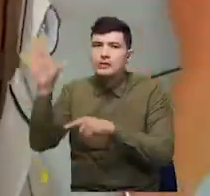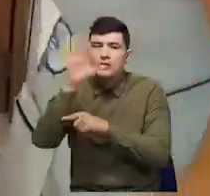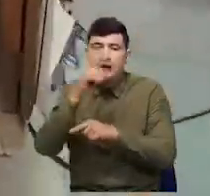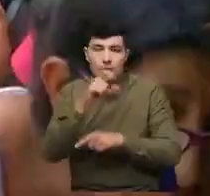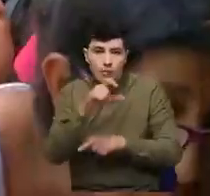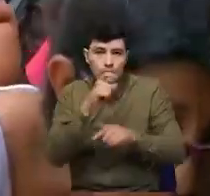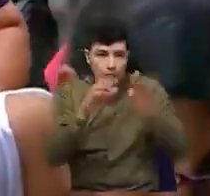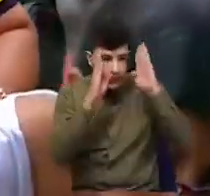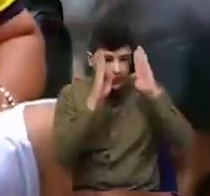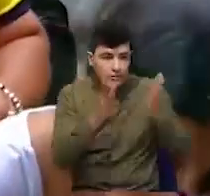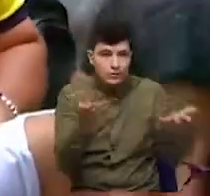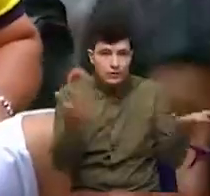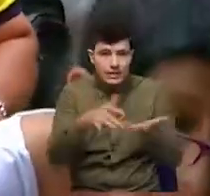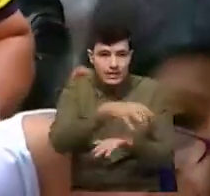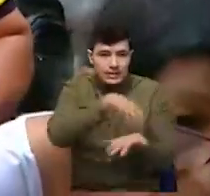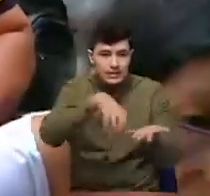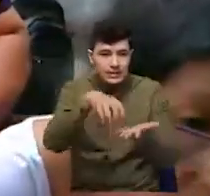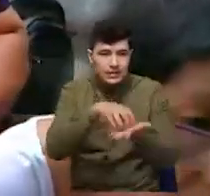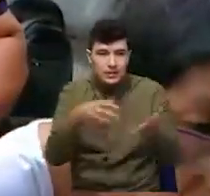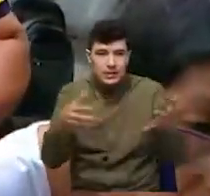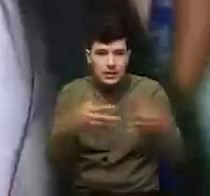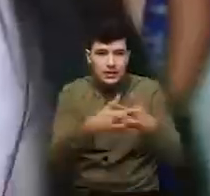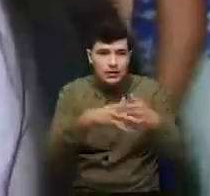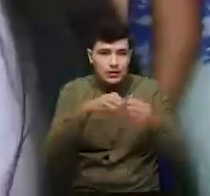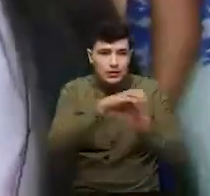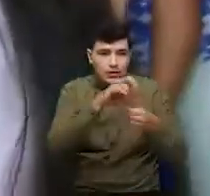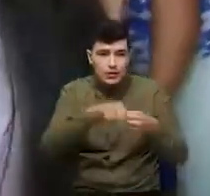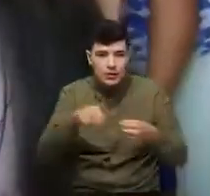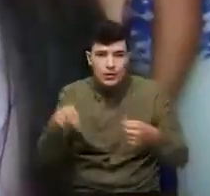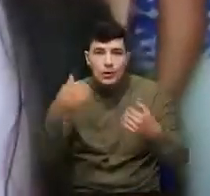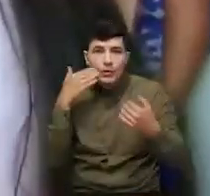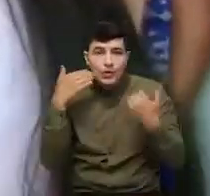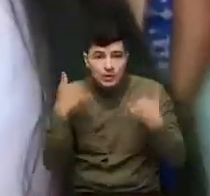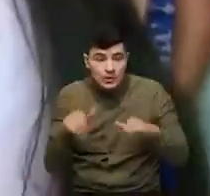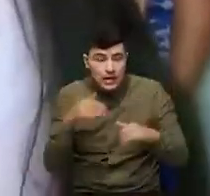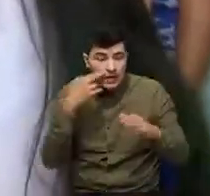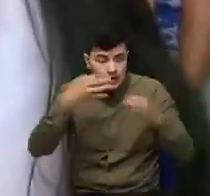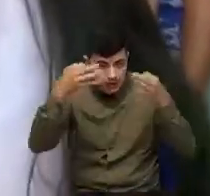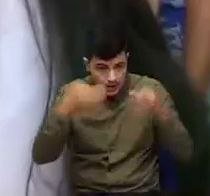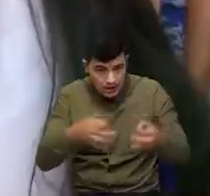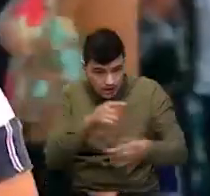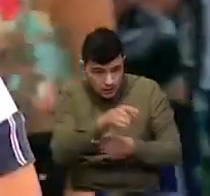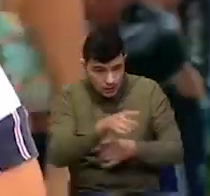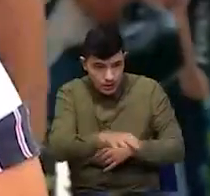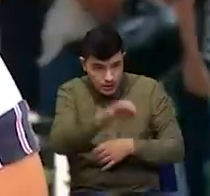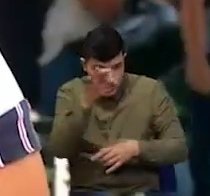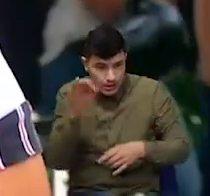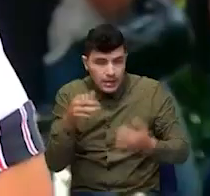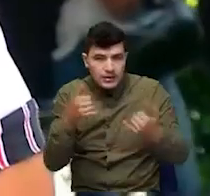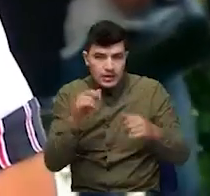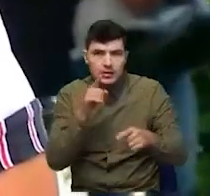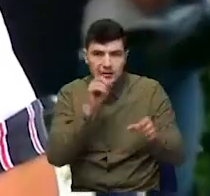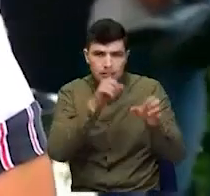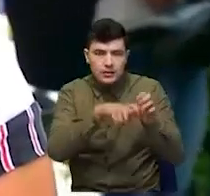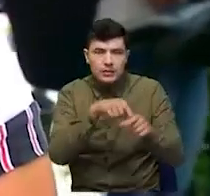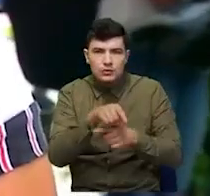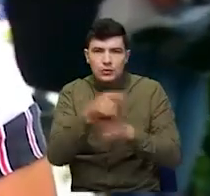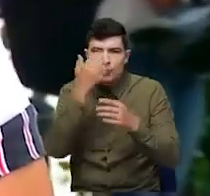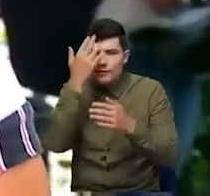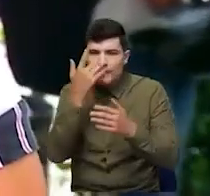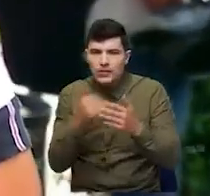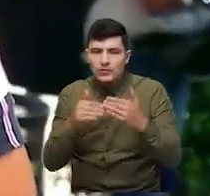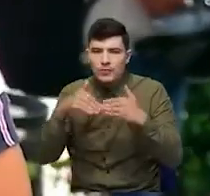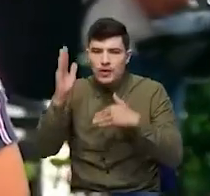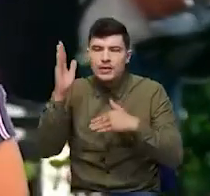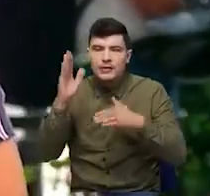a las personas en el Centro de Integración Ciudadana una vez verificado haya sido seleccionado. Bueno, esos listados están publicados en la página del Facebook Más Familias